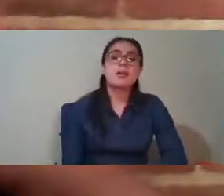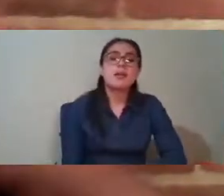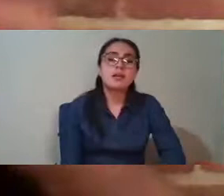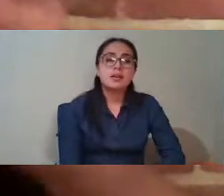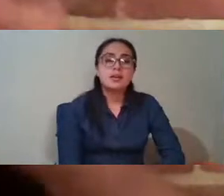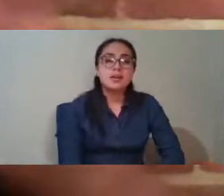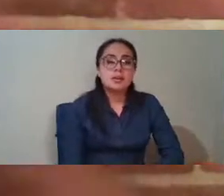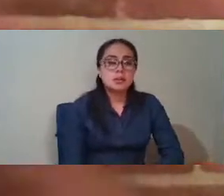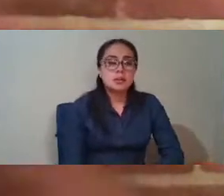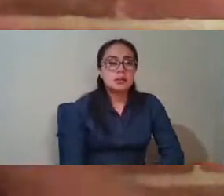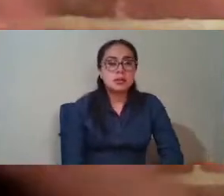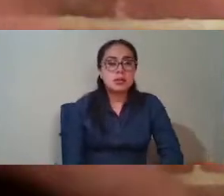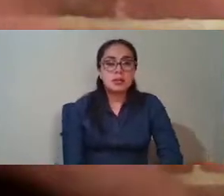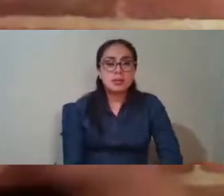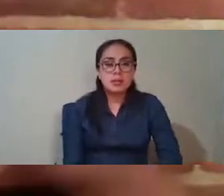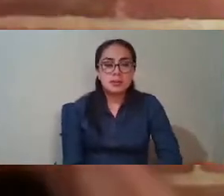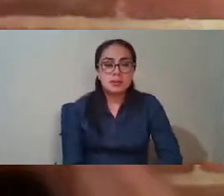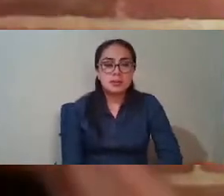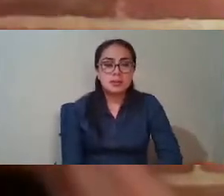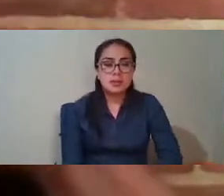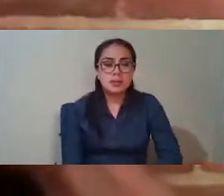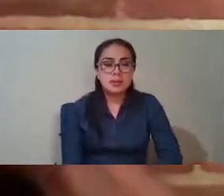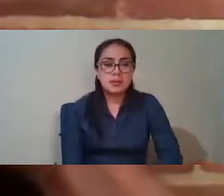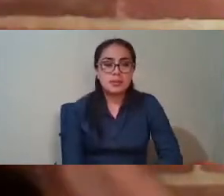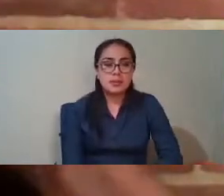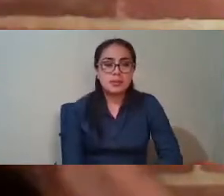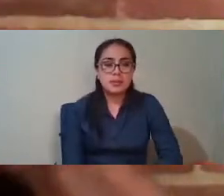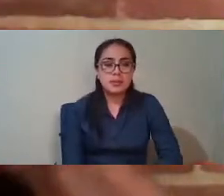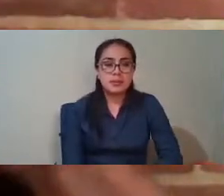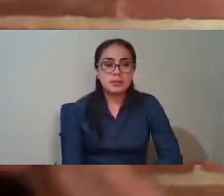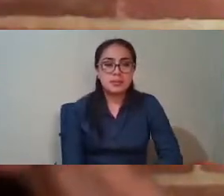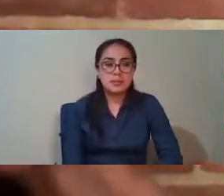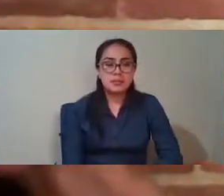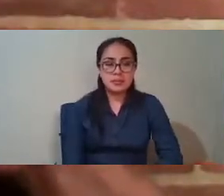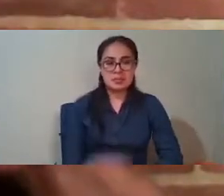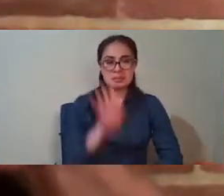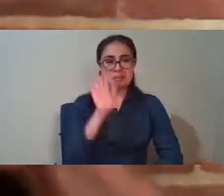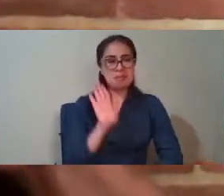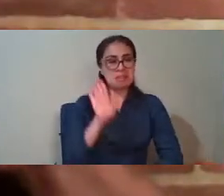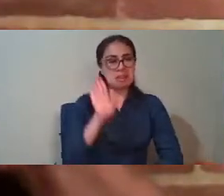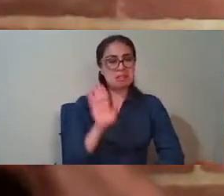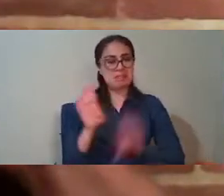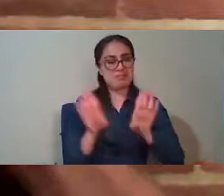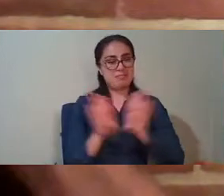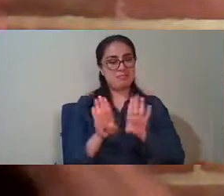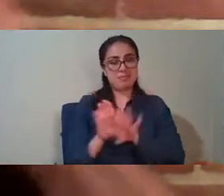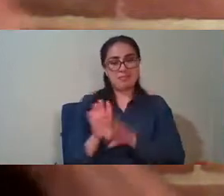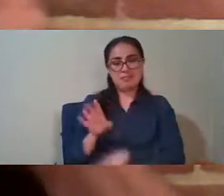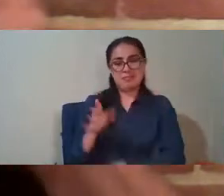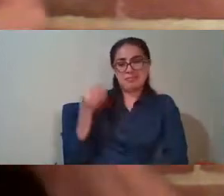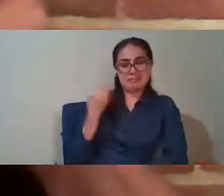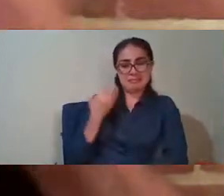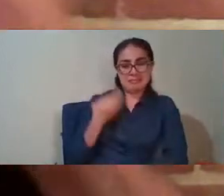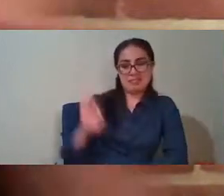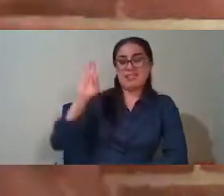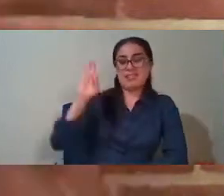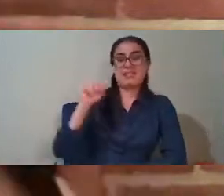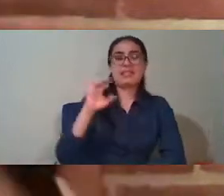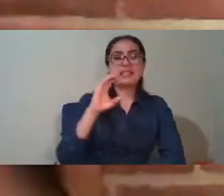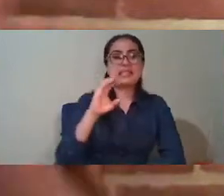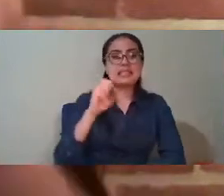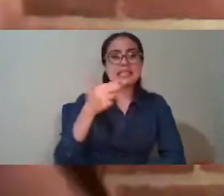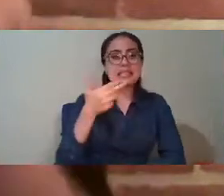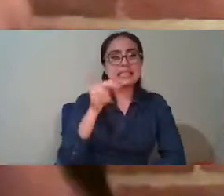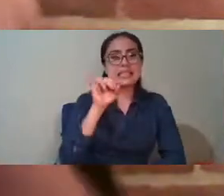No sé si ustedes tienen, me imagino que sonaría mal el pájaro allá. Nosotros tenemos los chingolos que son